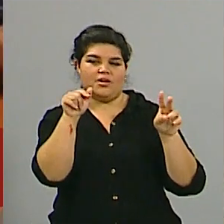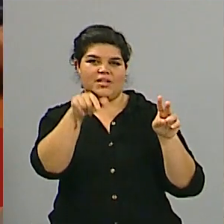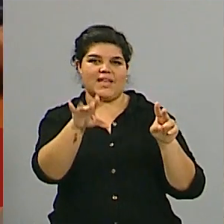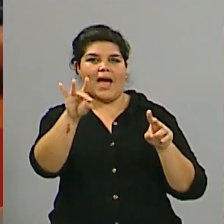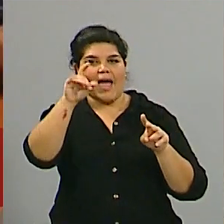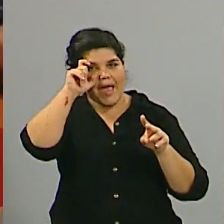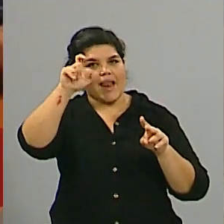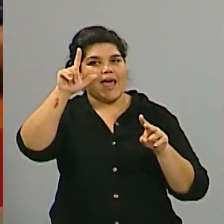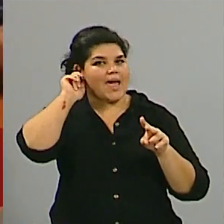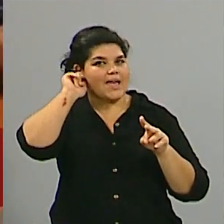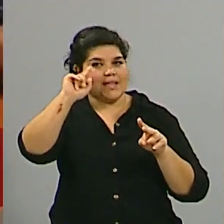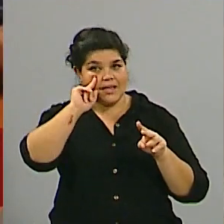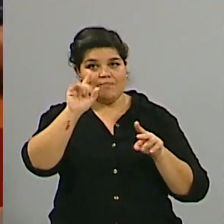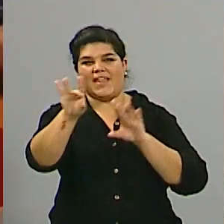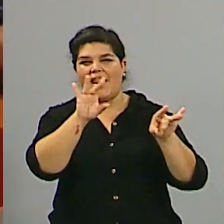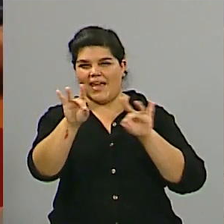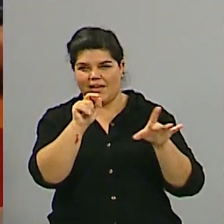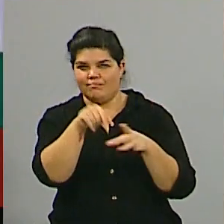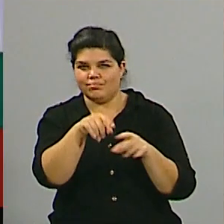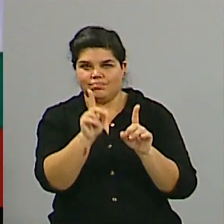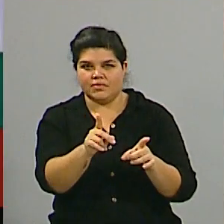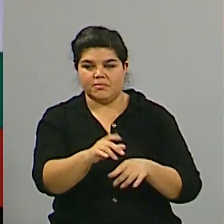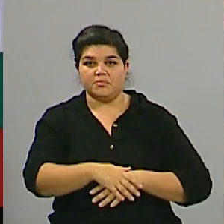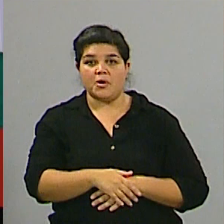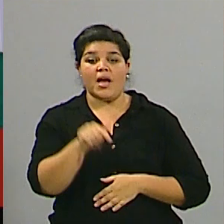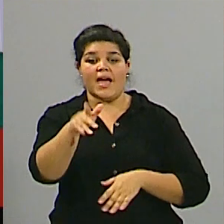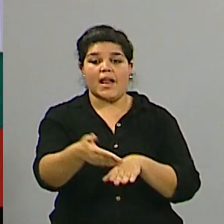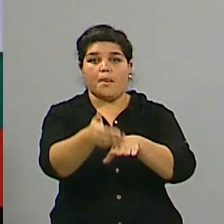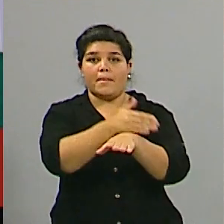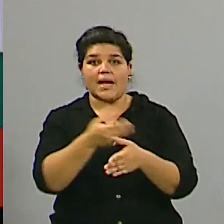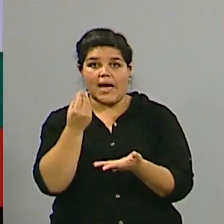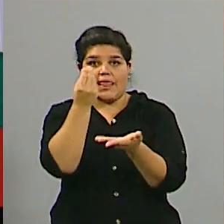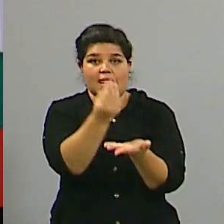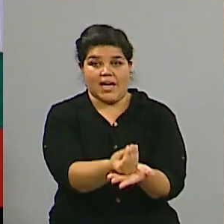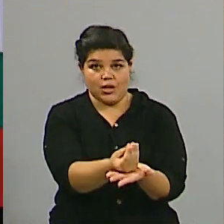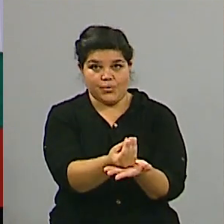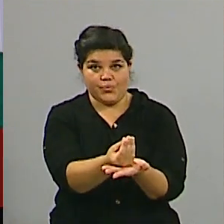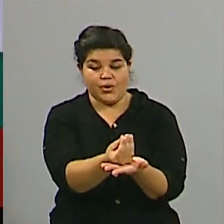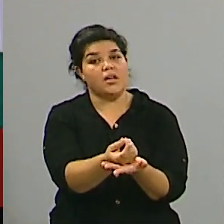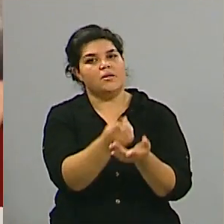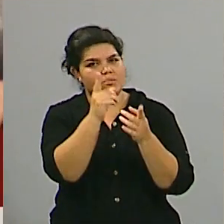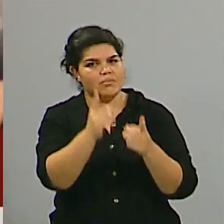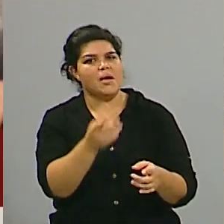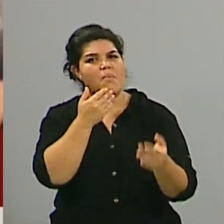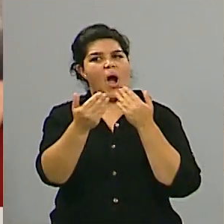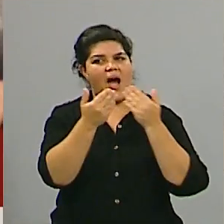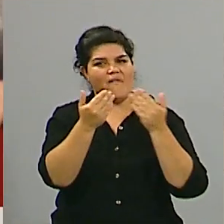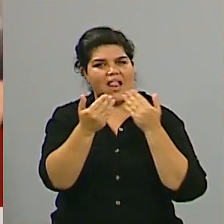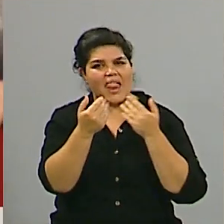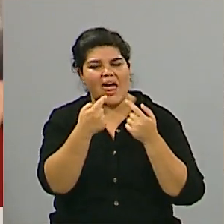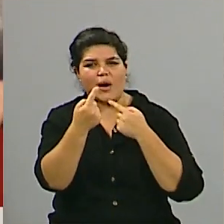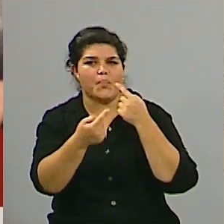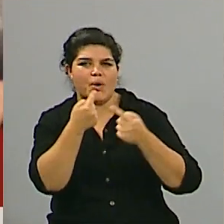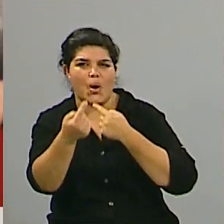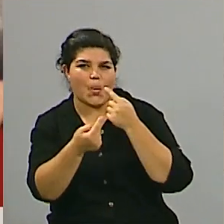camino, ese recorrido que lleva adelante como precandidato. Pero además también vamos a aprovecharlo para hablar de un poco de lo